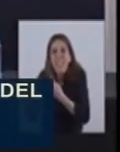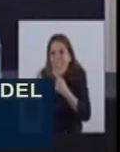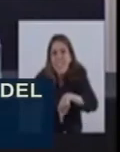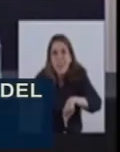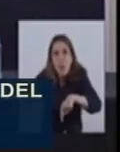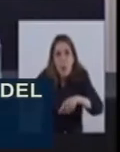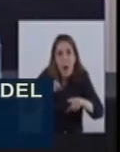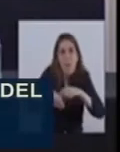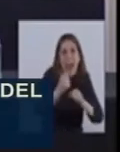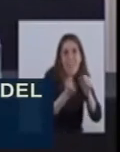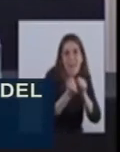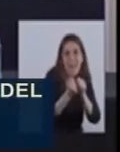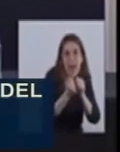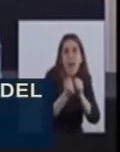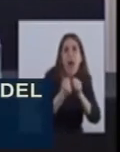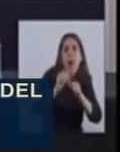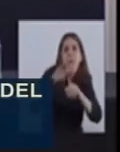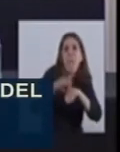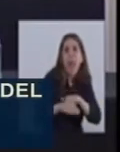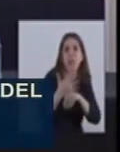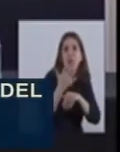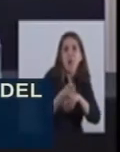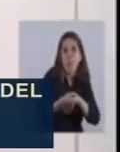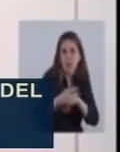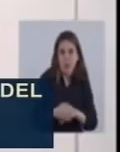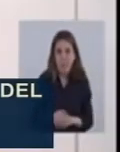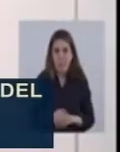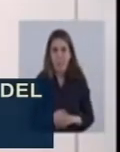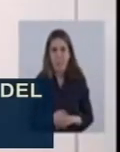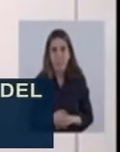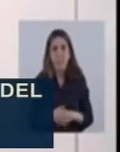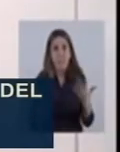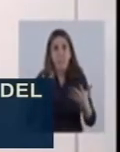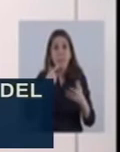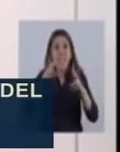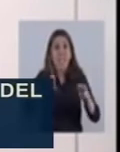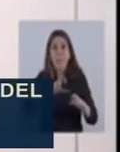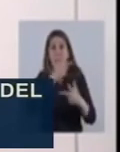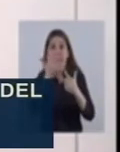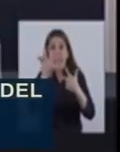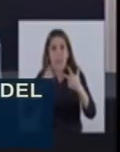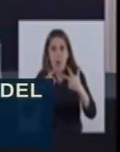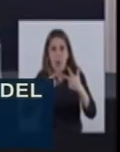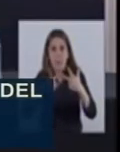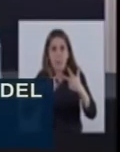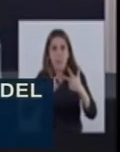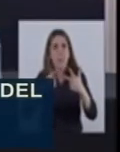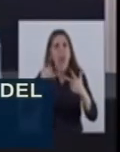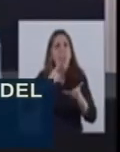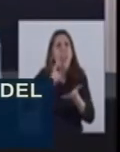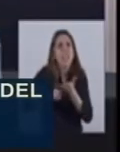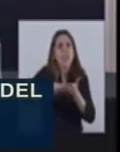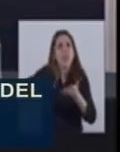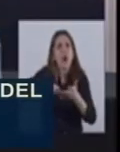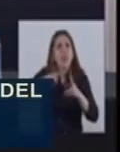próximos 5 meses. ¿Vos crees que el ritmo de ventas va a ser el que debería ser, teniendo en cuenta las perspectivas de devaluación? Los